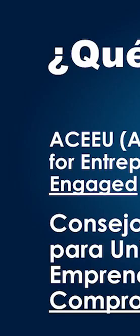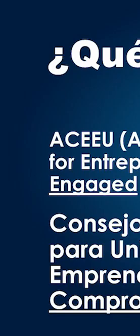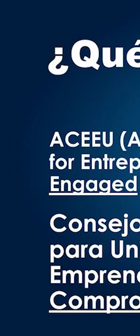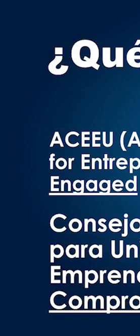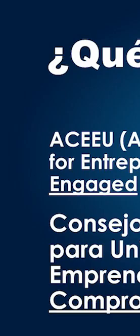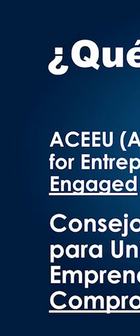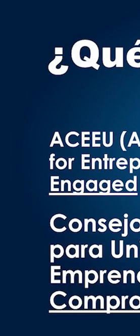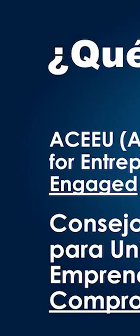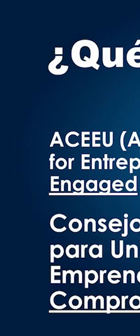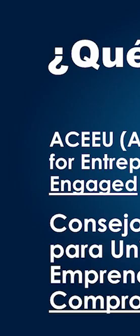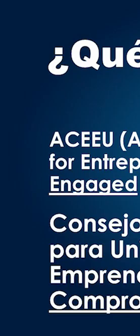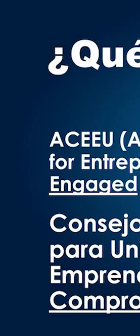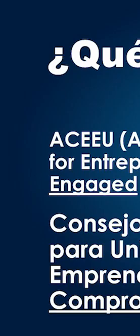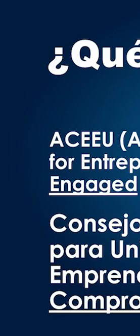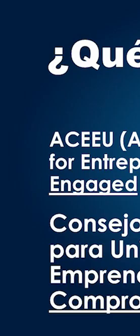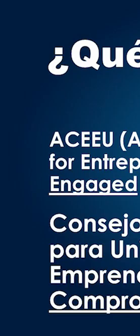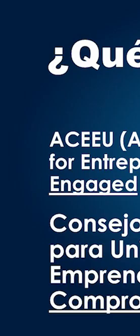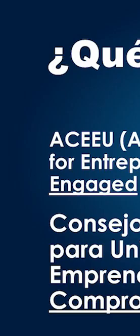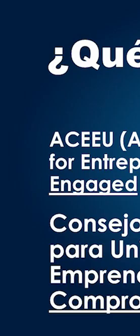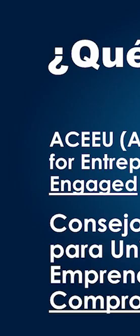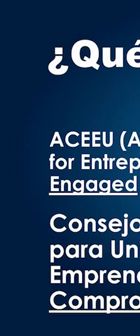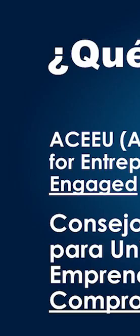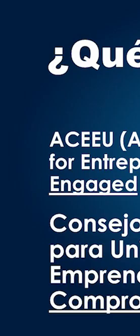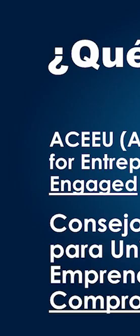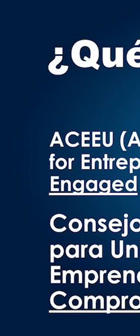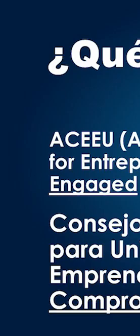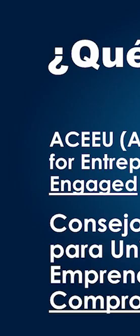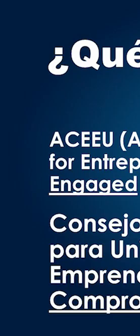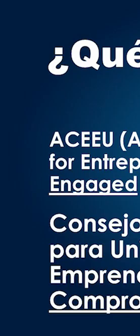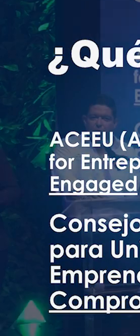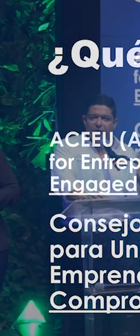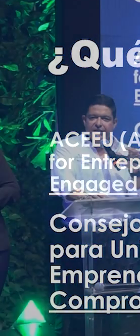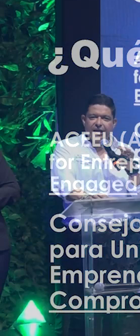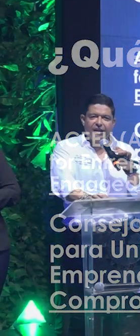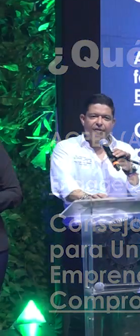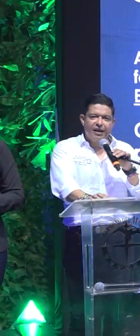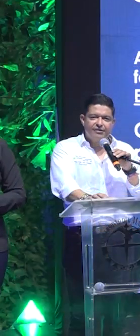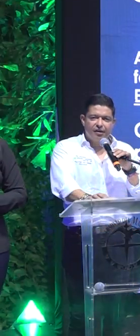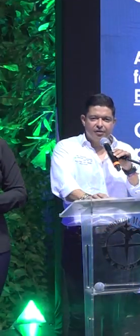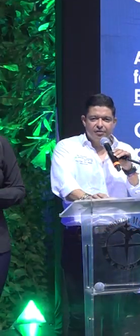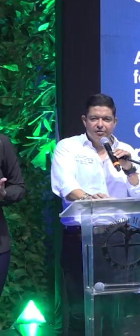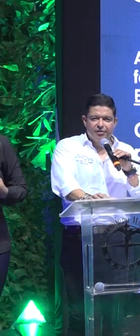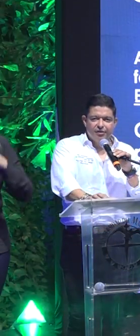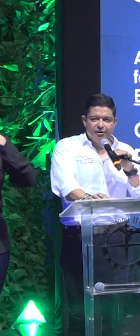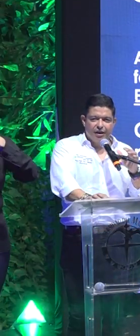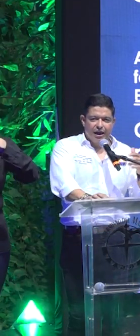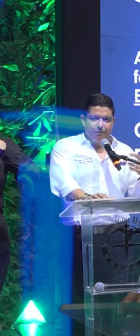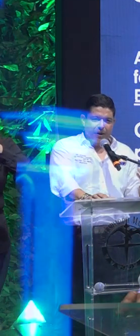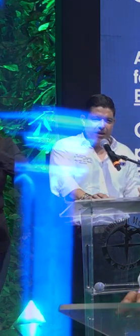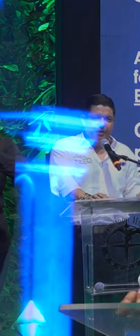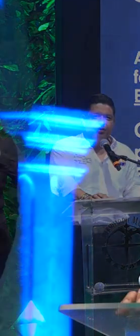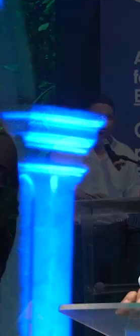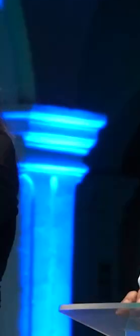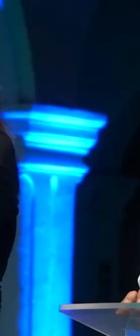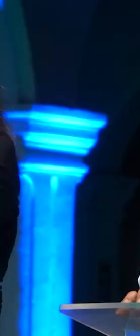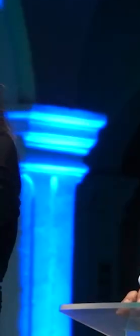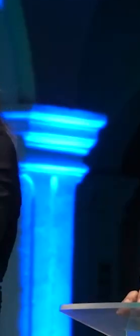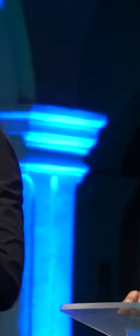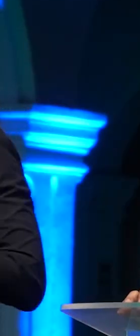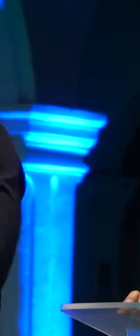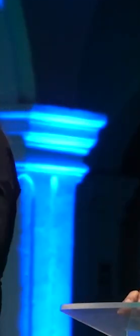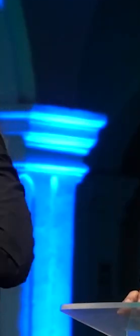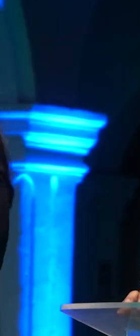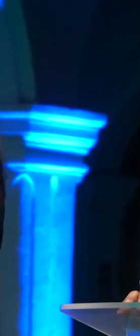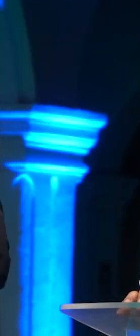determinar el grado de compromiso que tienen con dos cosas fundamentales que toda universidad debería hacer: el emprendimiento y